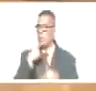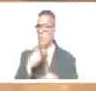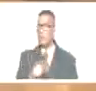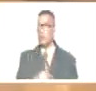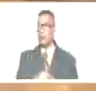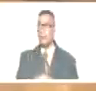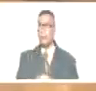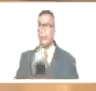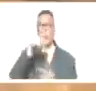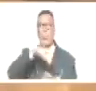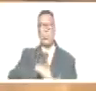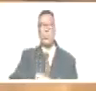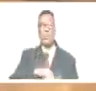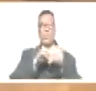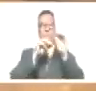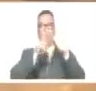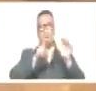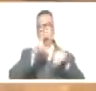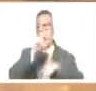1826,